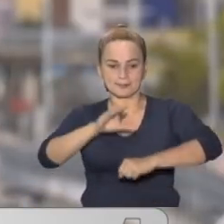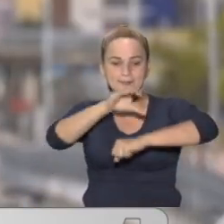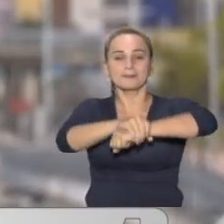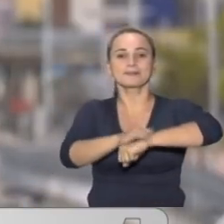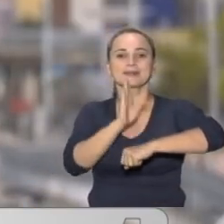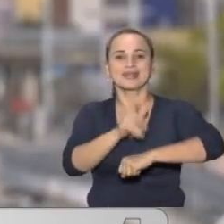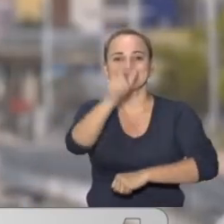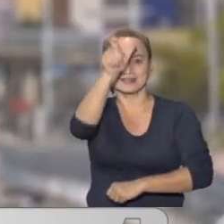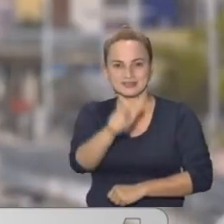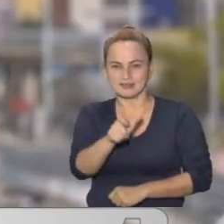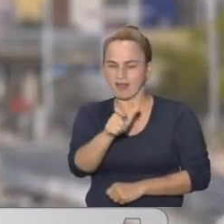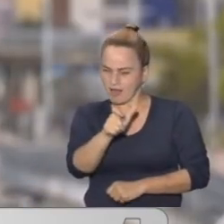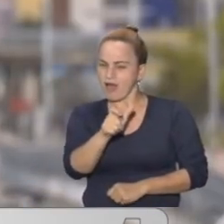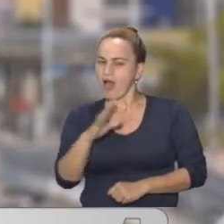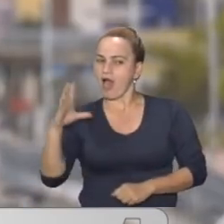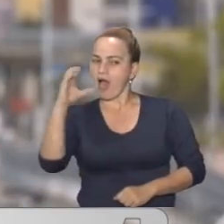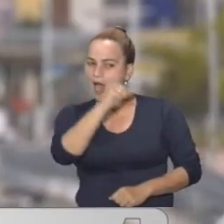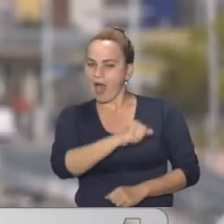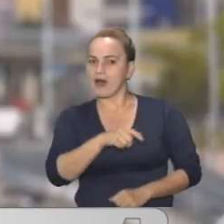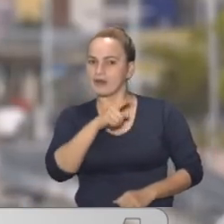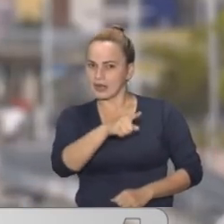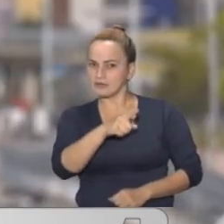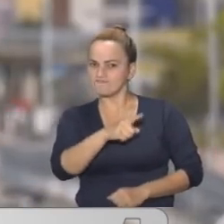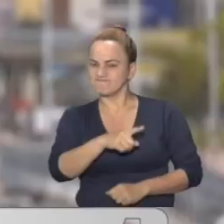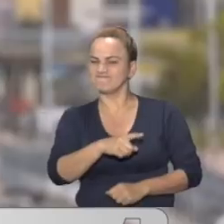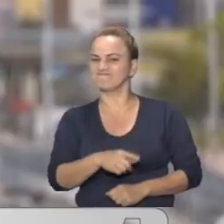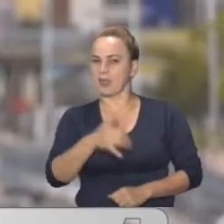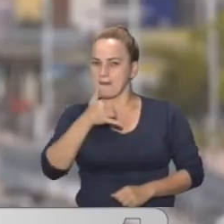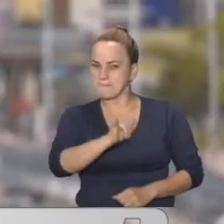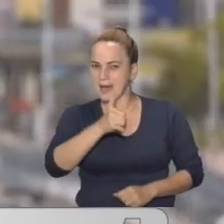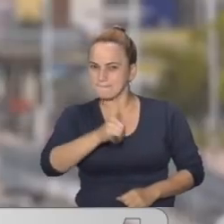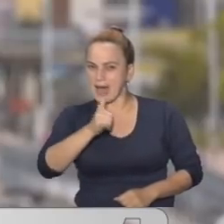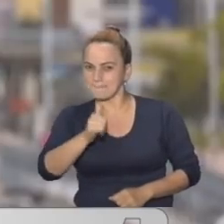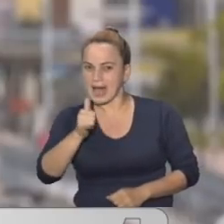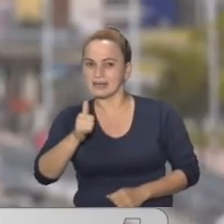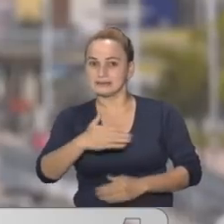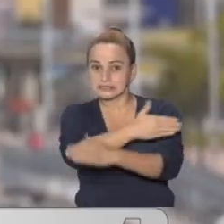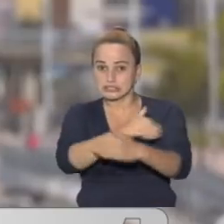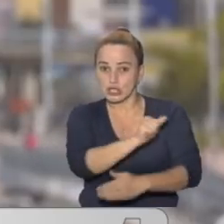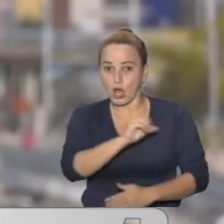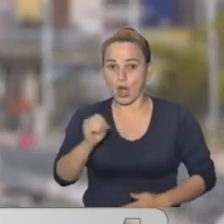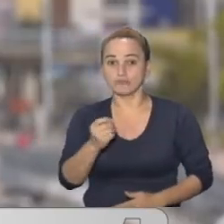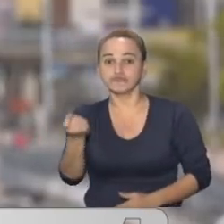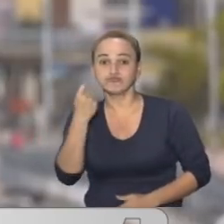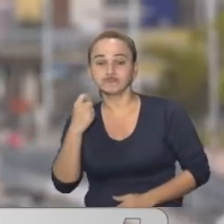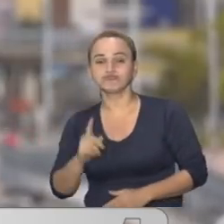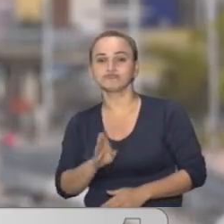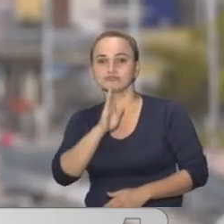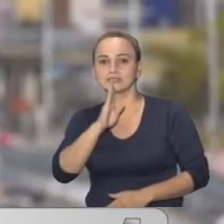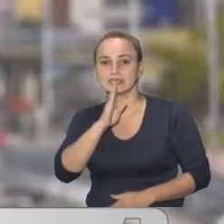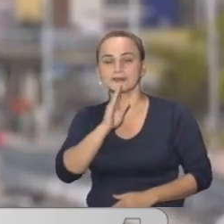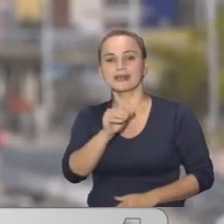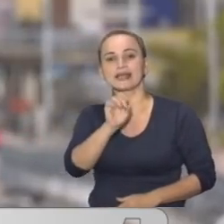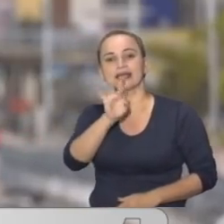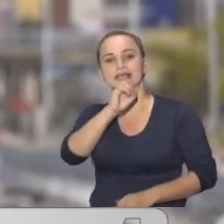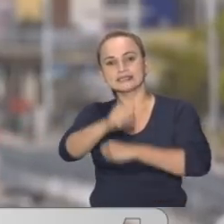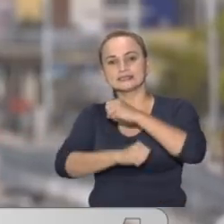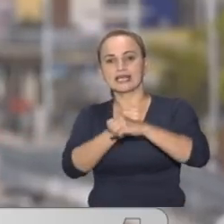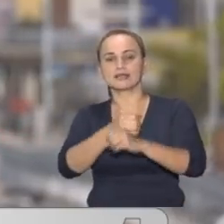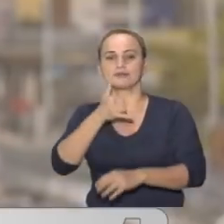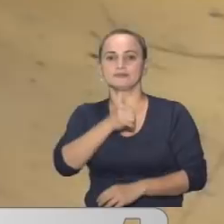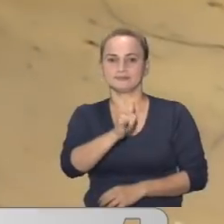un hombre quien es señalado de abusar sexualmente de múltiples niños. La víctima más reciente sería un menor de 15